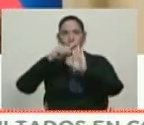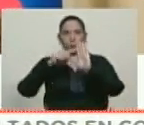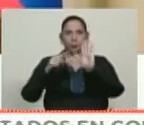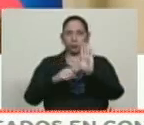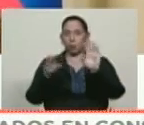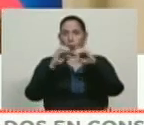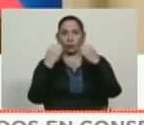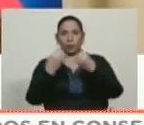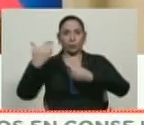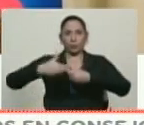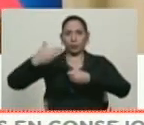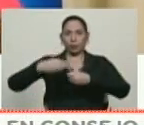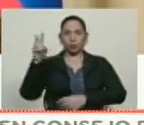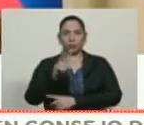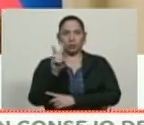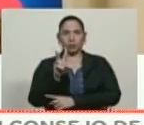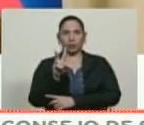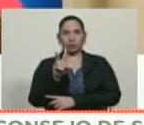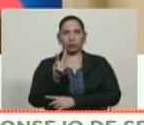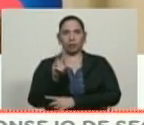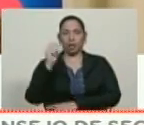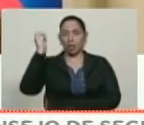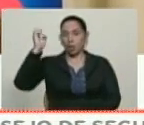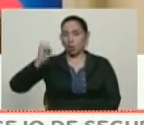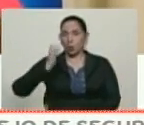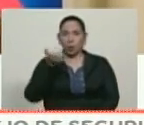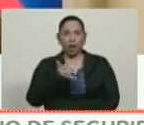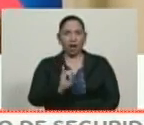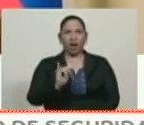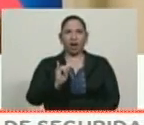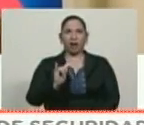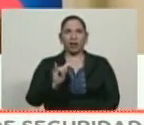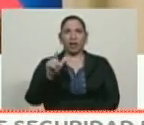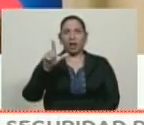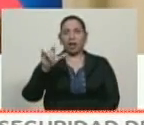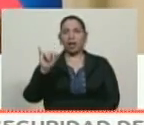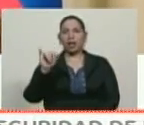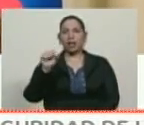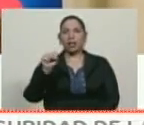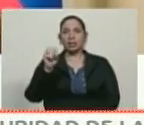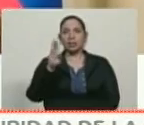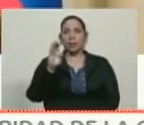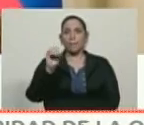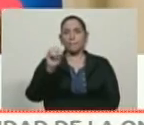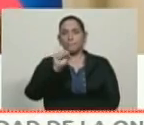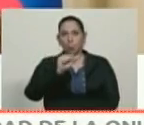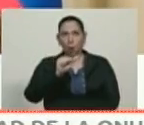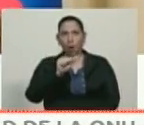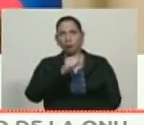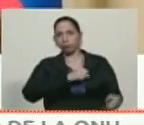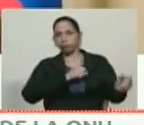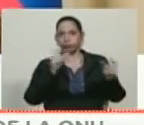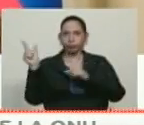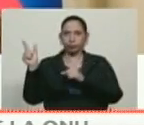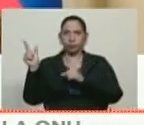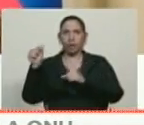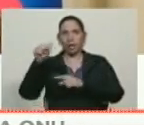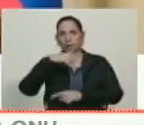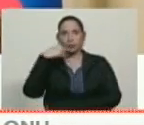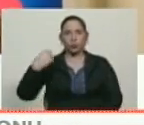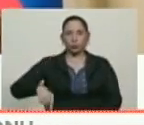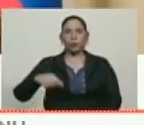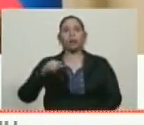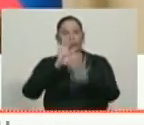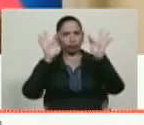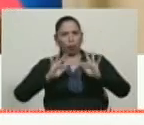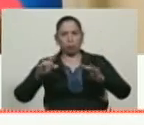Oficina de Petróleos de Venezuela en Europa, que se encuentra en Lisboa, sea mudada y trasladada a Moscú. Es una forma de